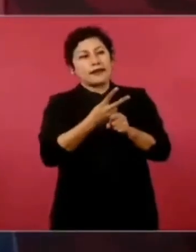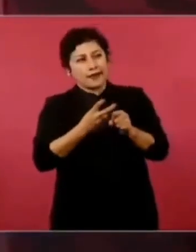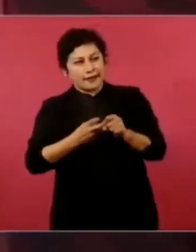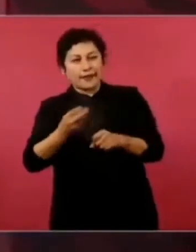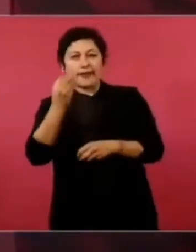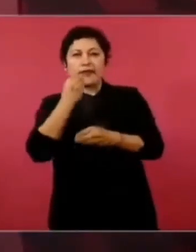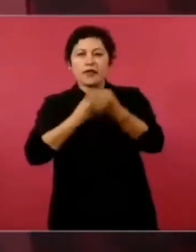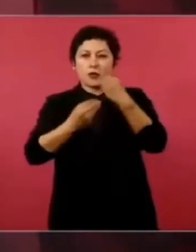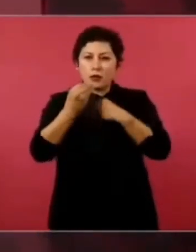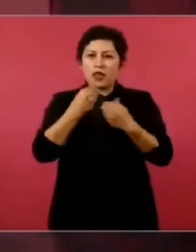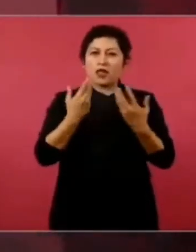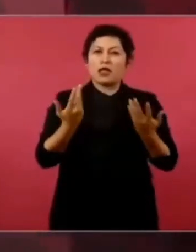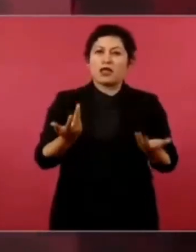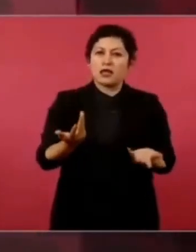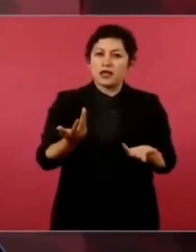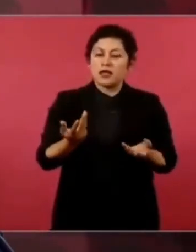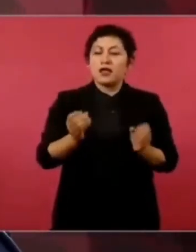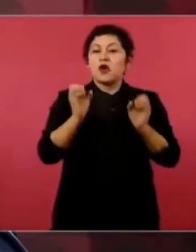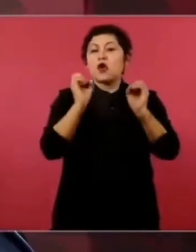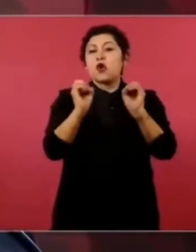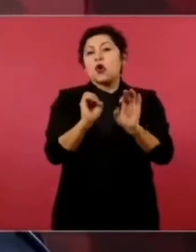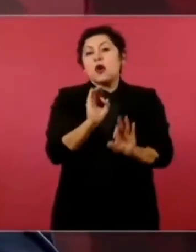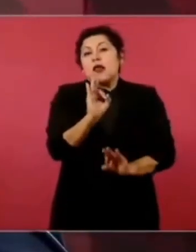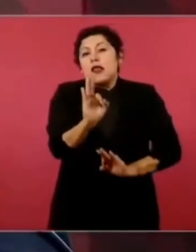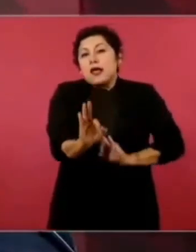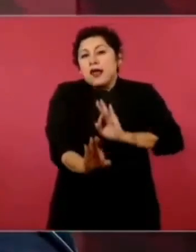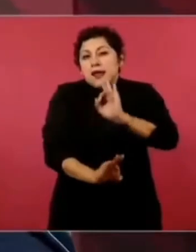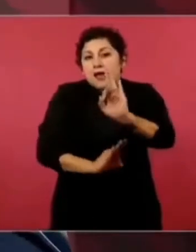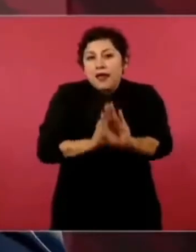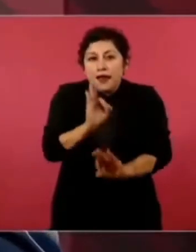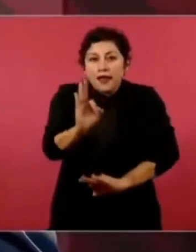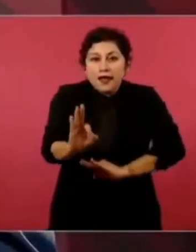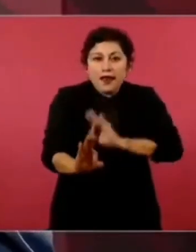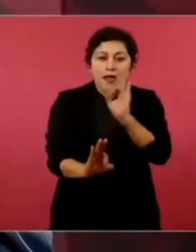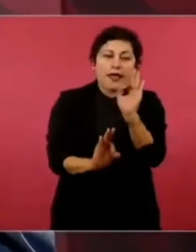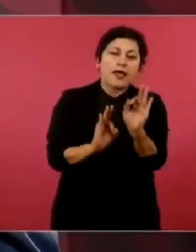los tratan muy bien